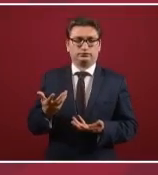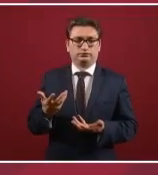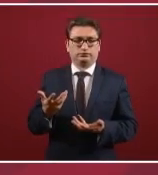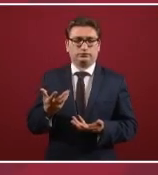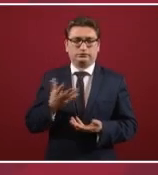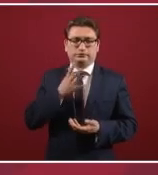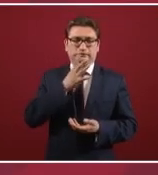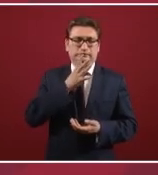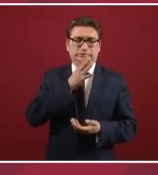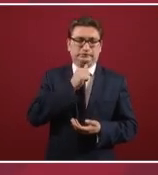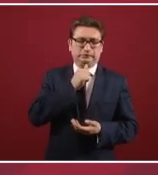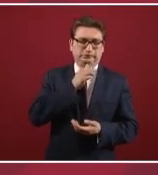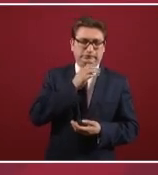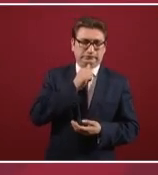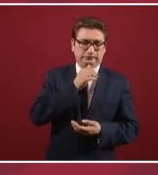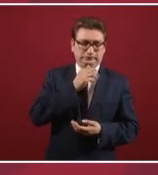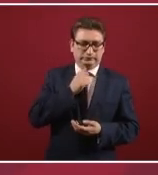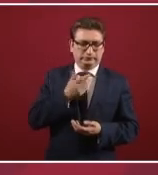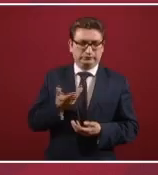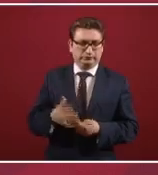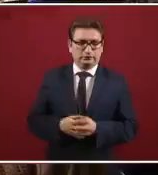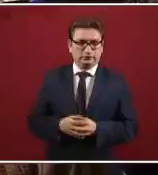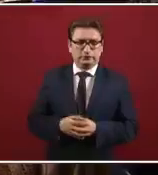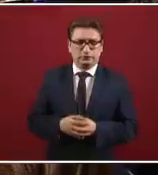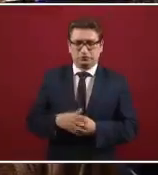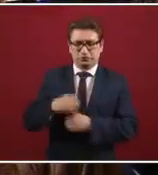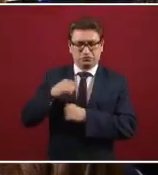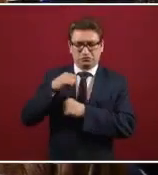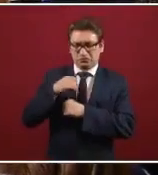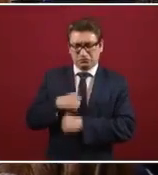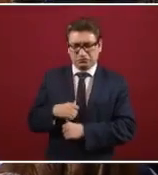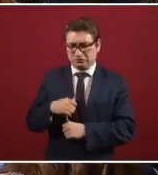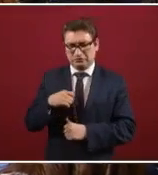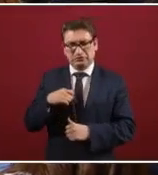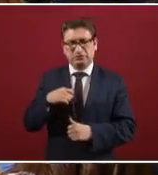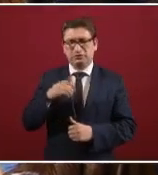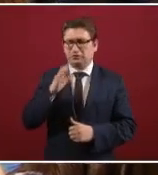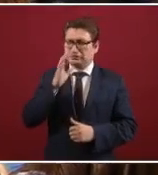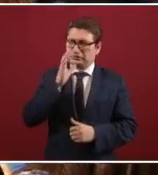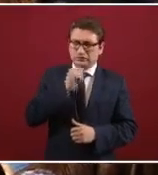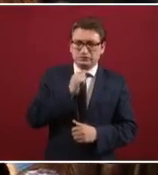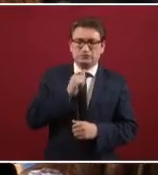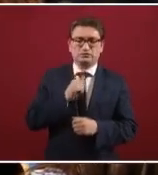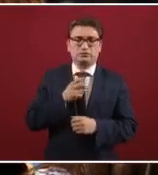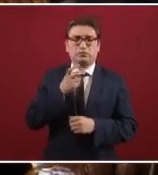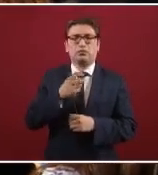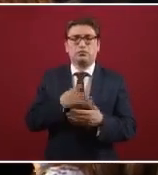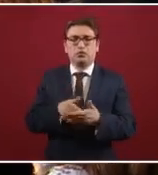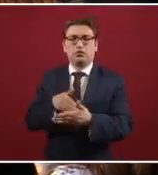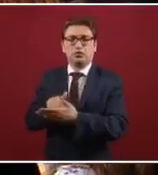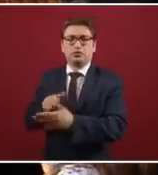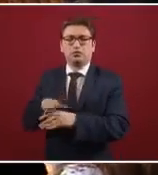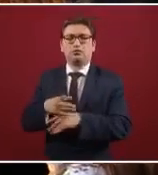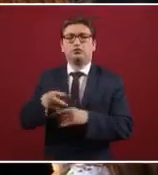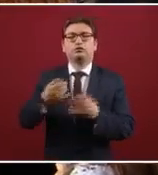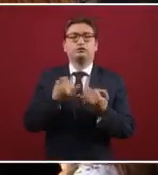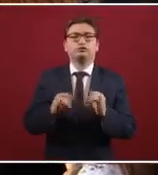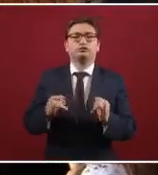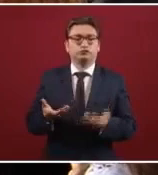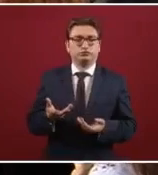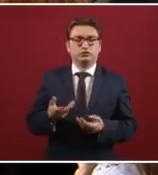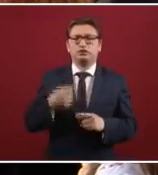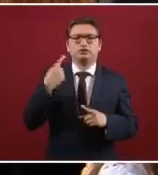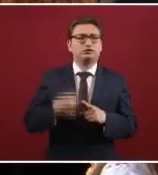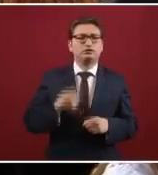menguaban el papel de la autoridad y quienes mandaban